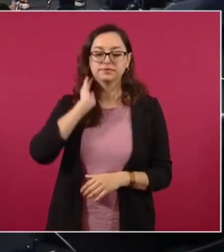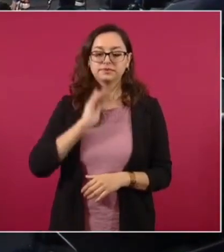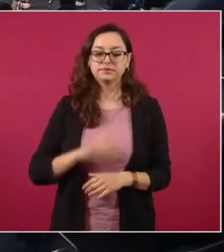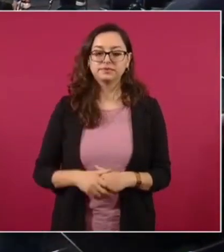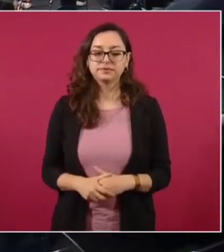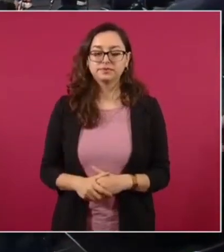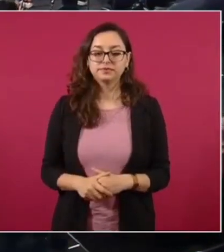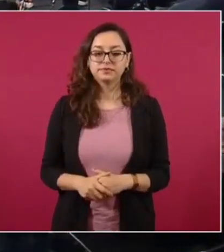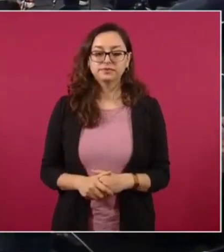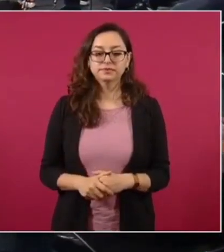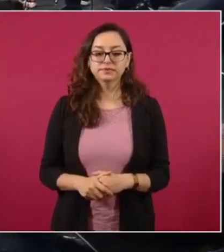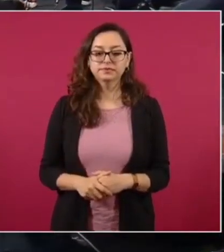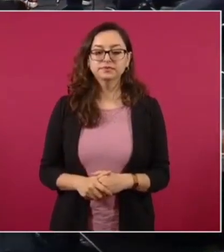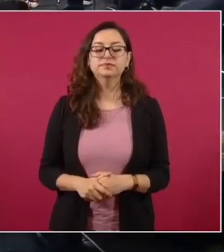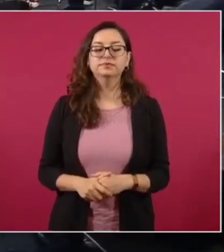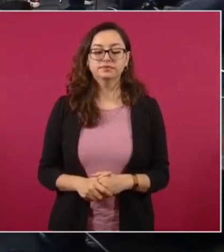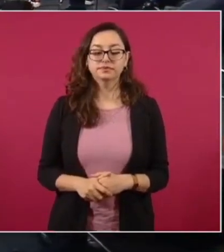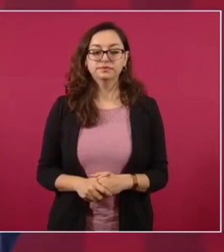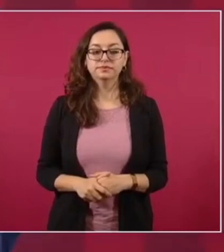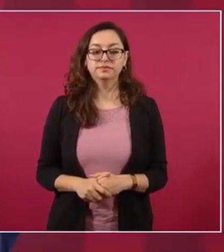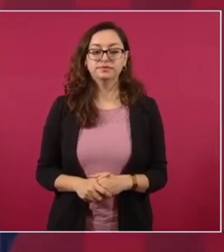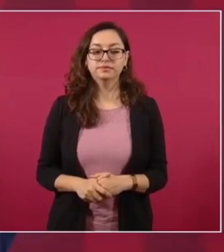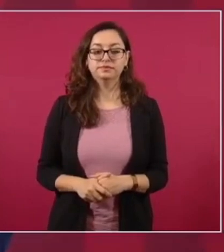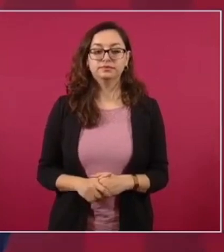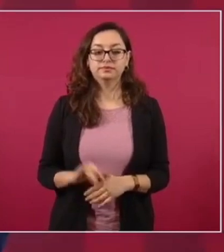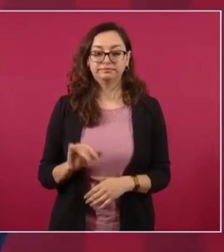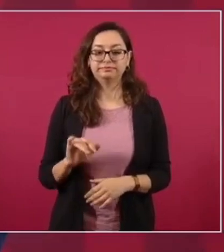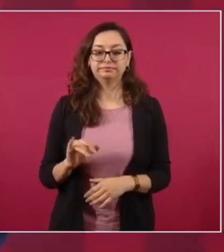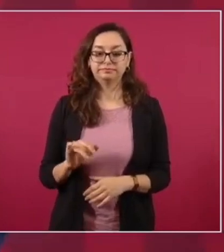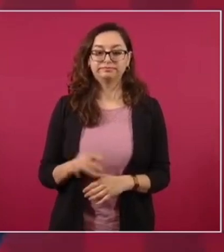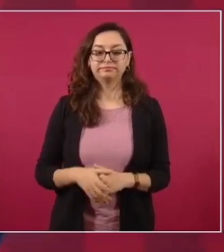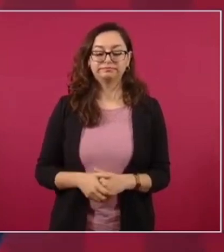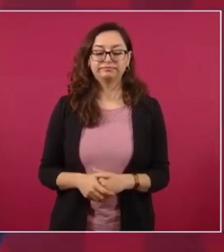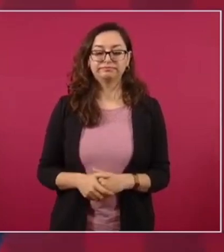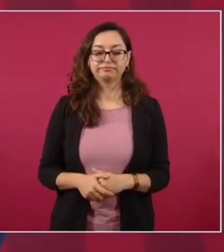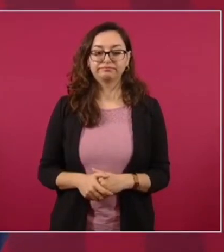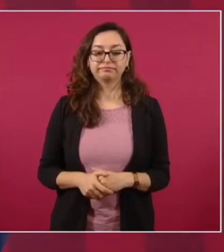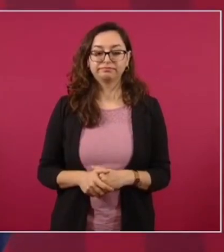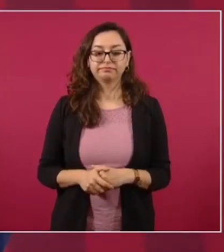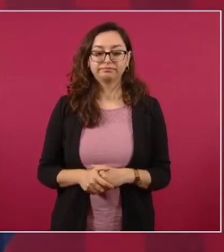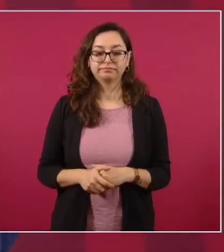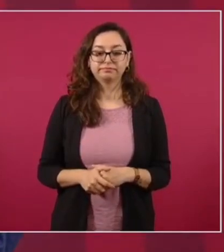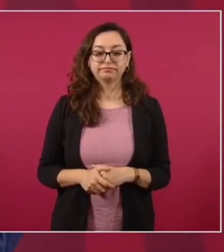Sí, sí. Entonces,